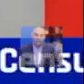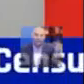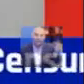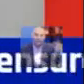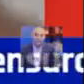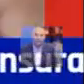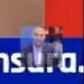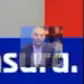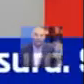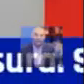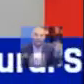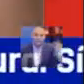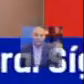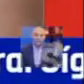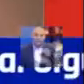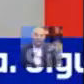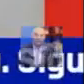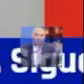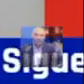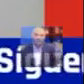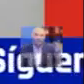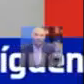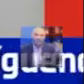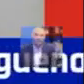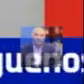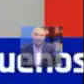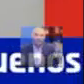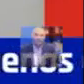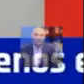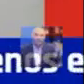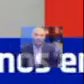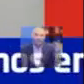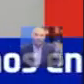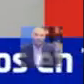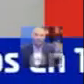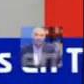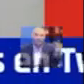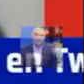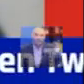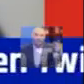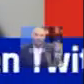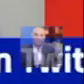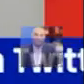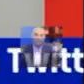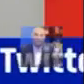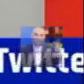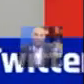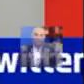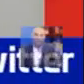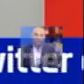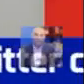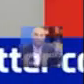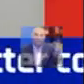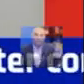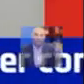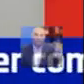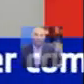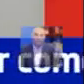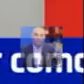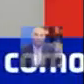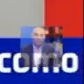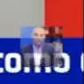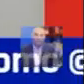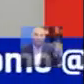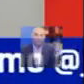propio José José, Paulina Rubio, Marco Antonio Solís, Ben Ibarra y Gloria Trevi, que está en todos